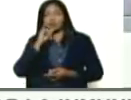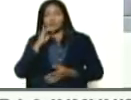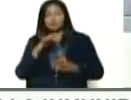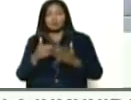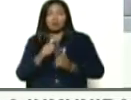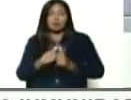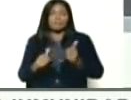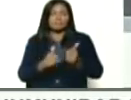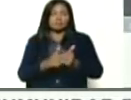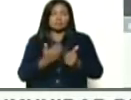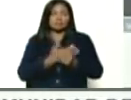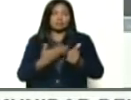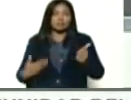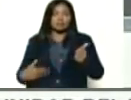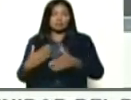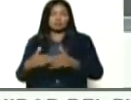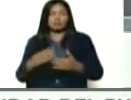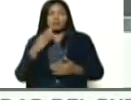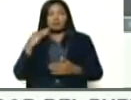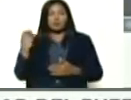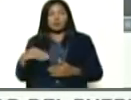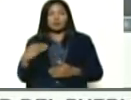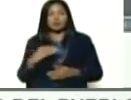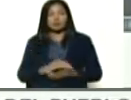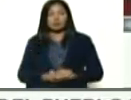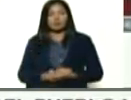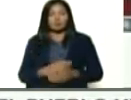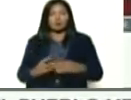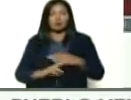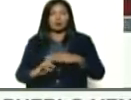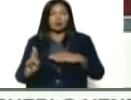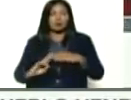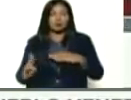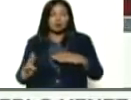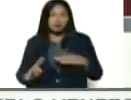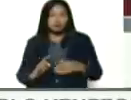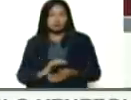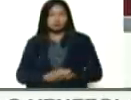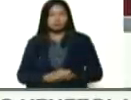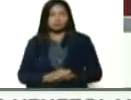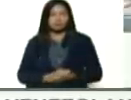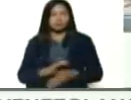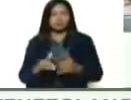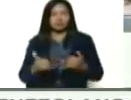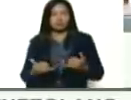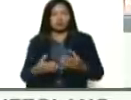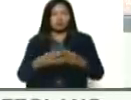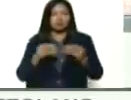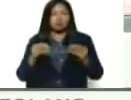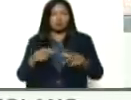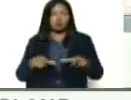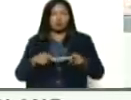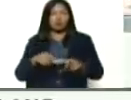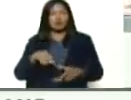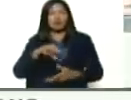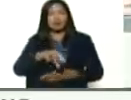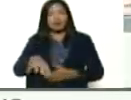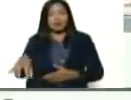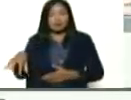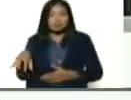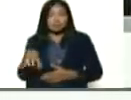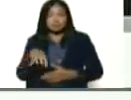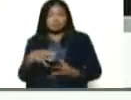vicepresidentes de la juventud por región prácticamente en todos los estados se hizo de manera